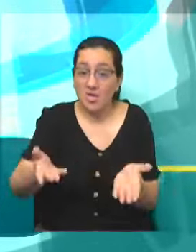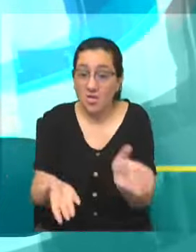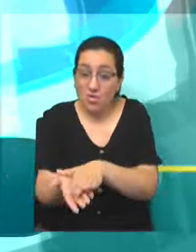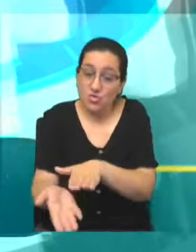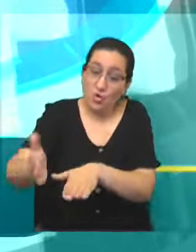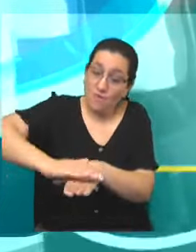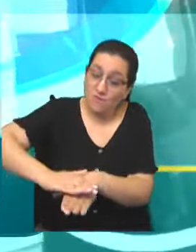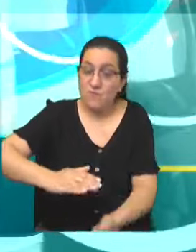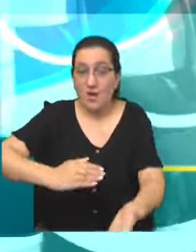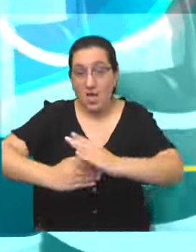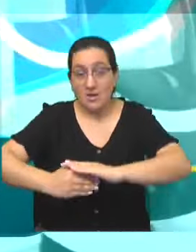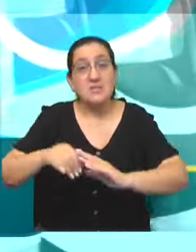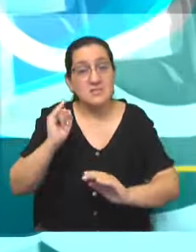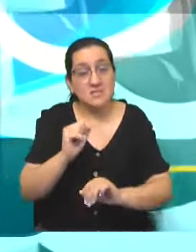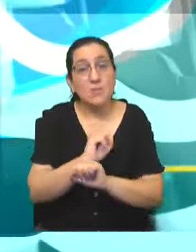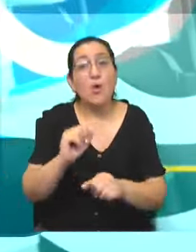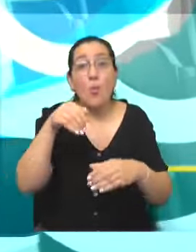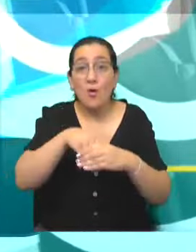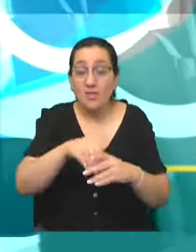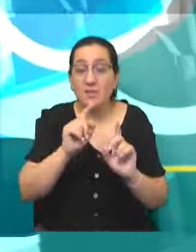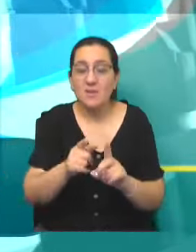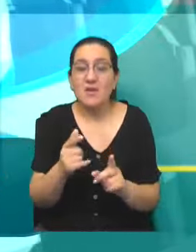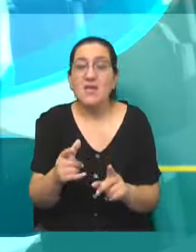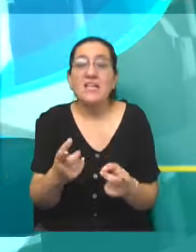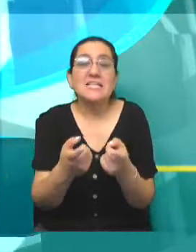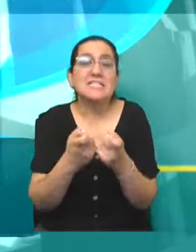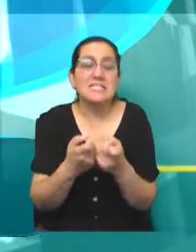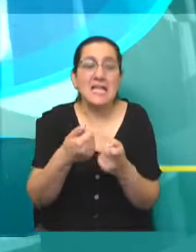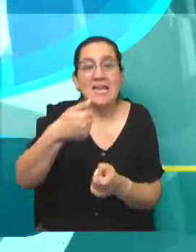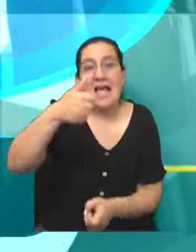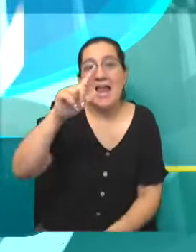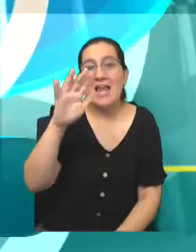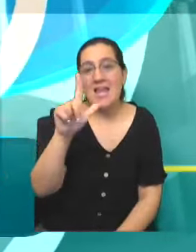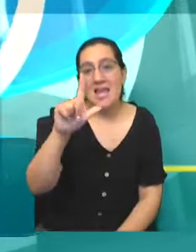en el altar, podés ponerlo dentro de algo. ¿Qué debe tener mi altar? Eso. Debe tener.